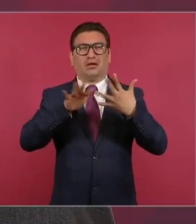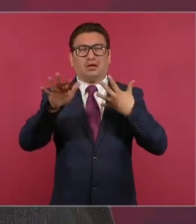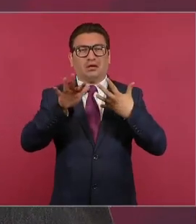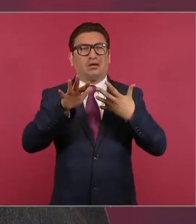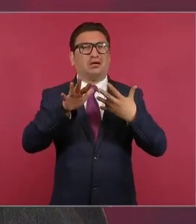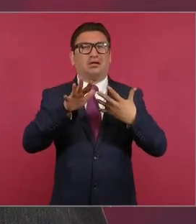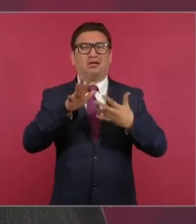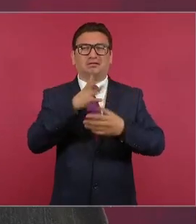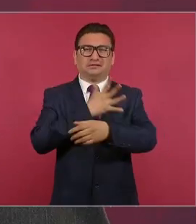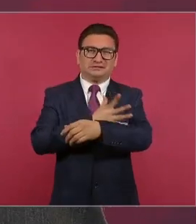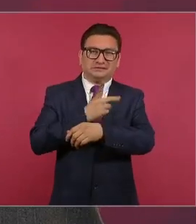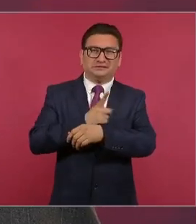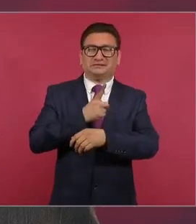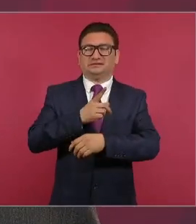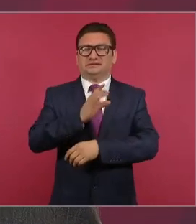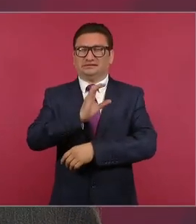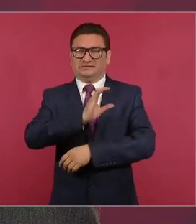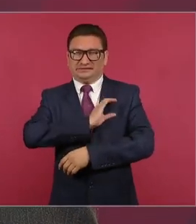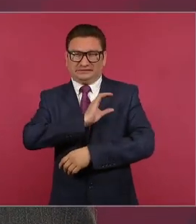el cariño,